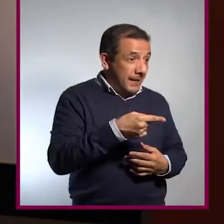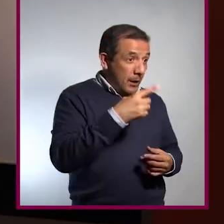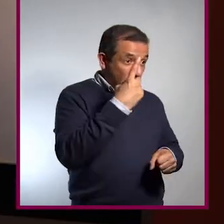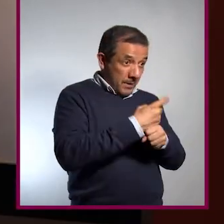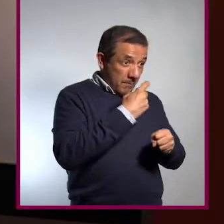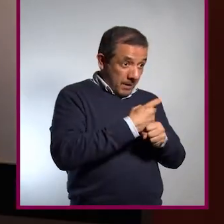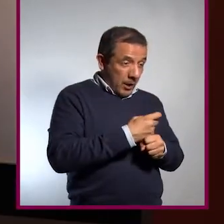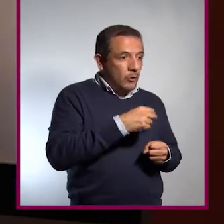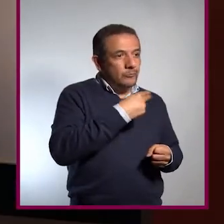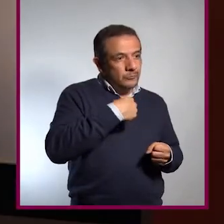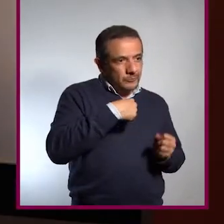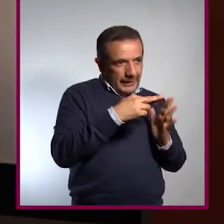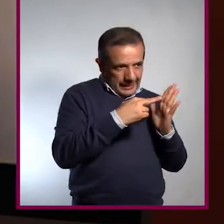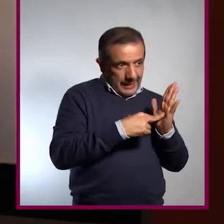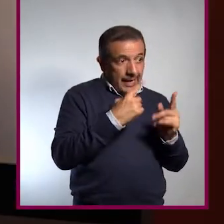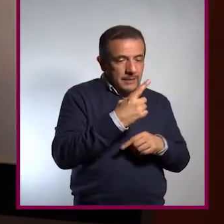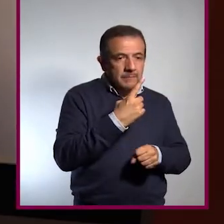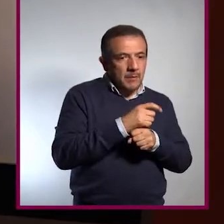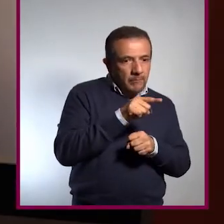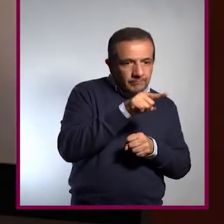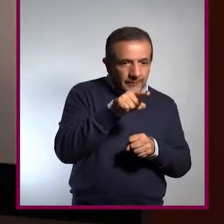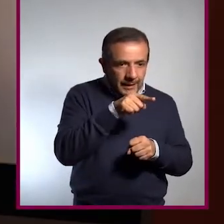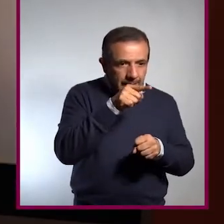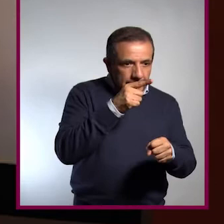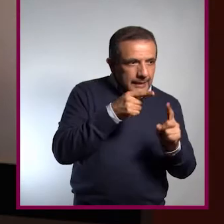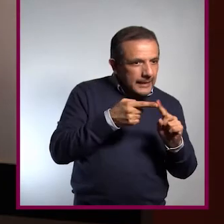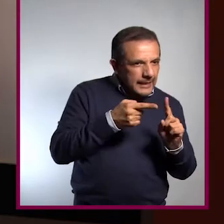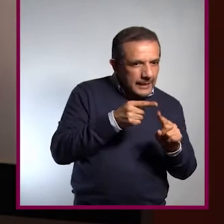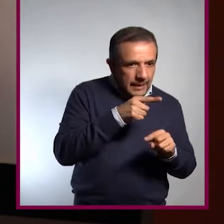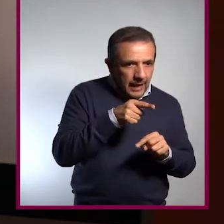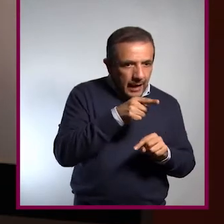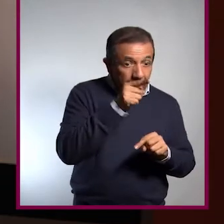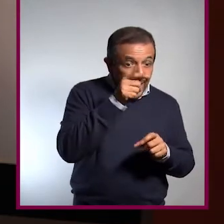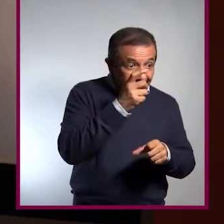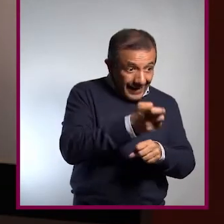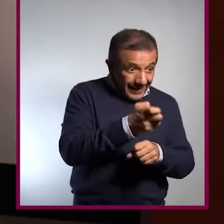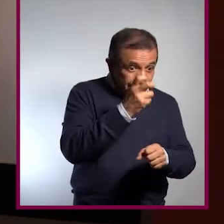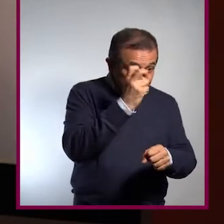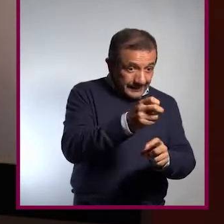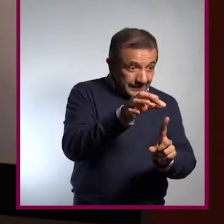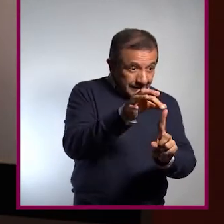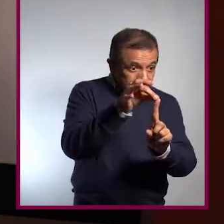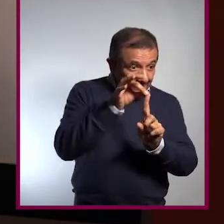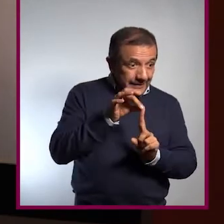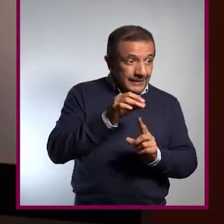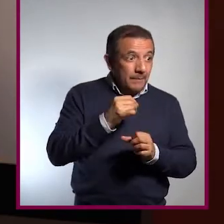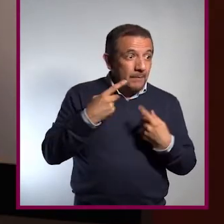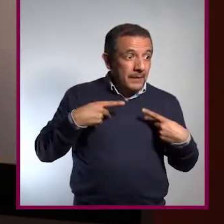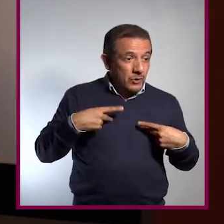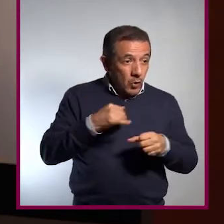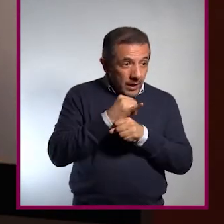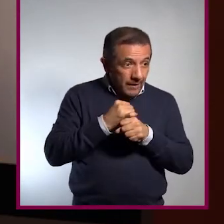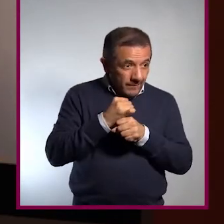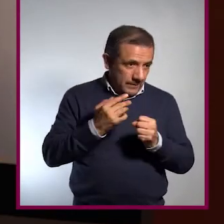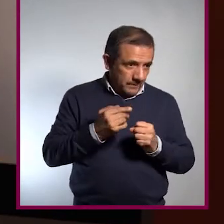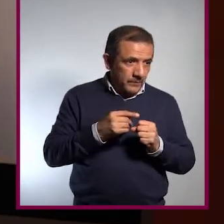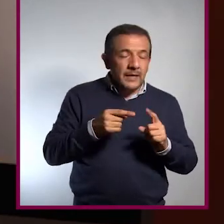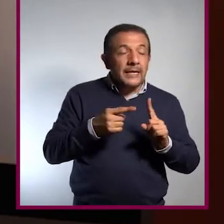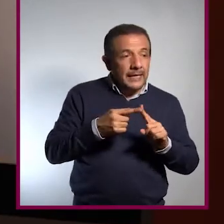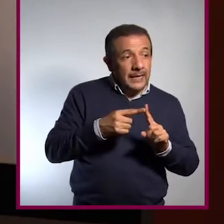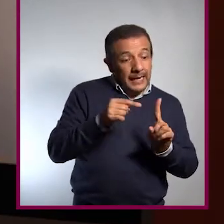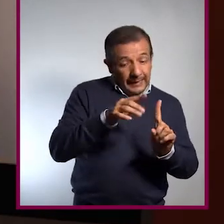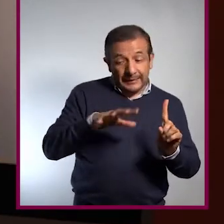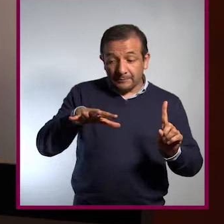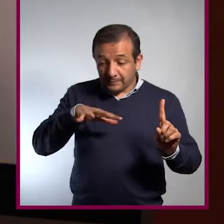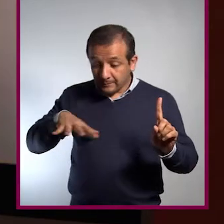se hace es nominar a un investigador. ¿Y quién nomina a esta persona? El comité